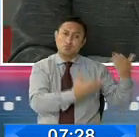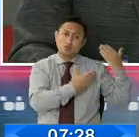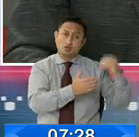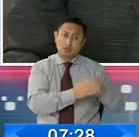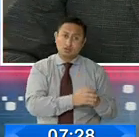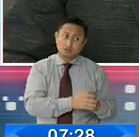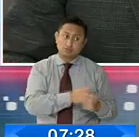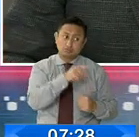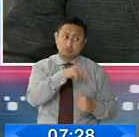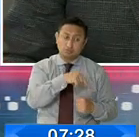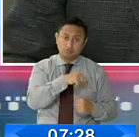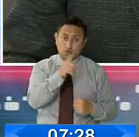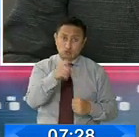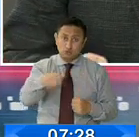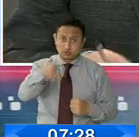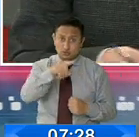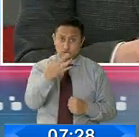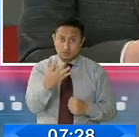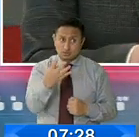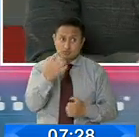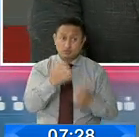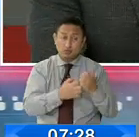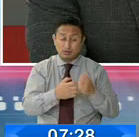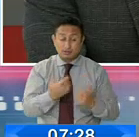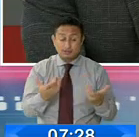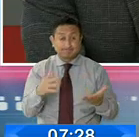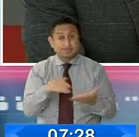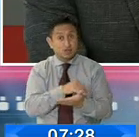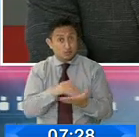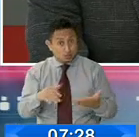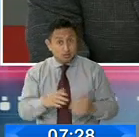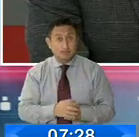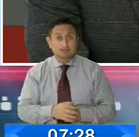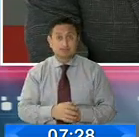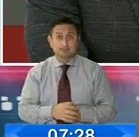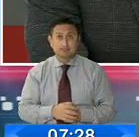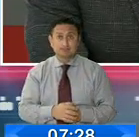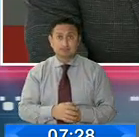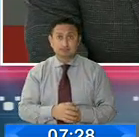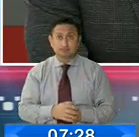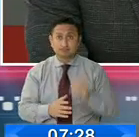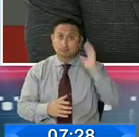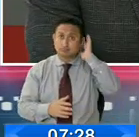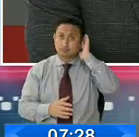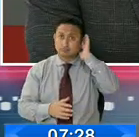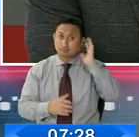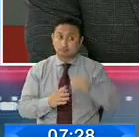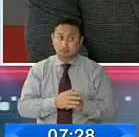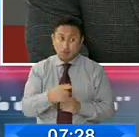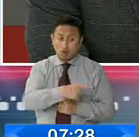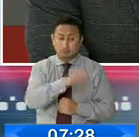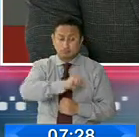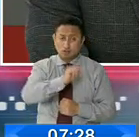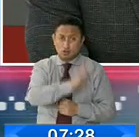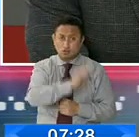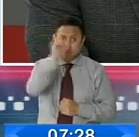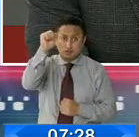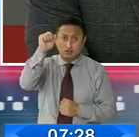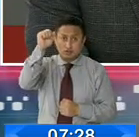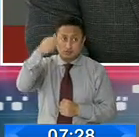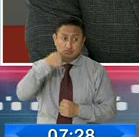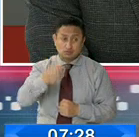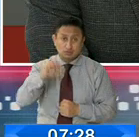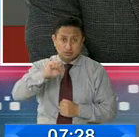pone, pues, de alguna manera a ustedes entredicho. Sí, tienen derecho a presentar